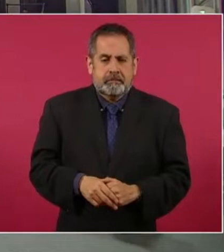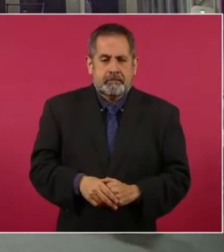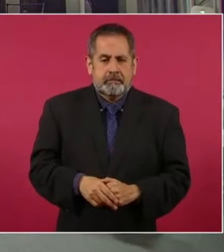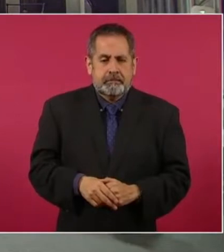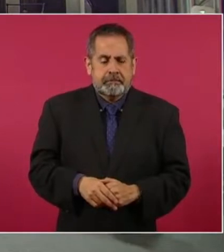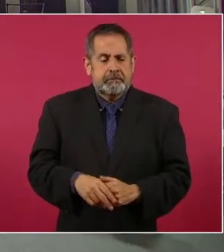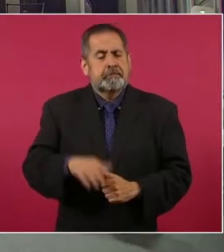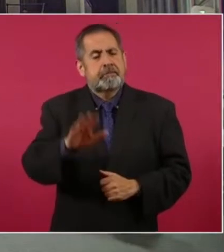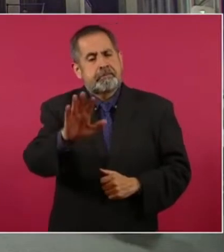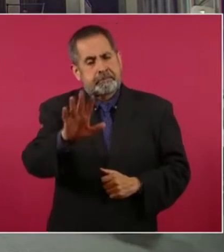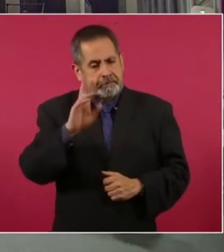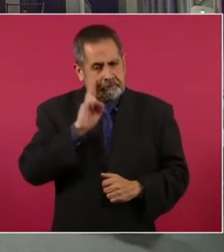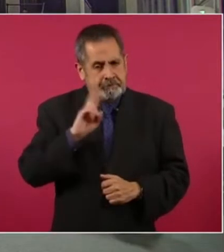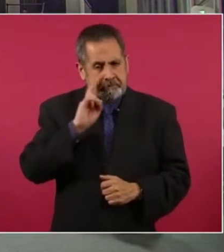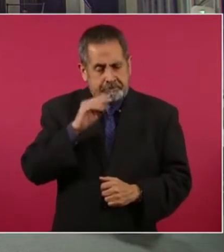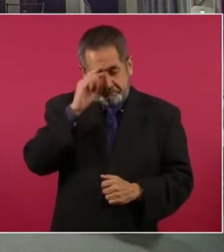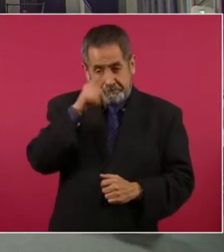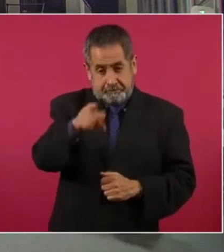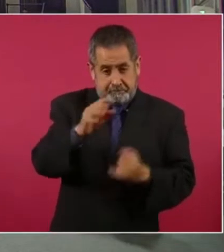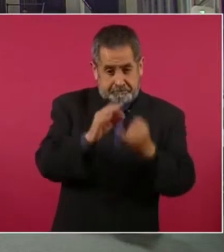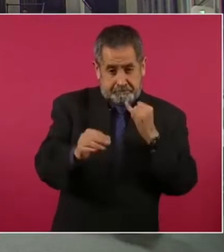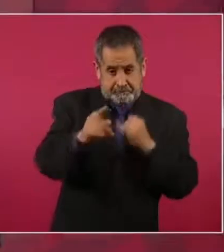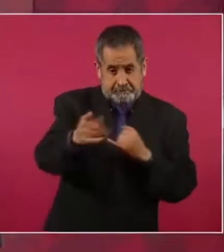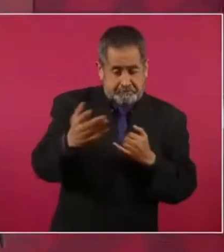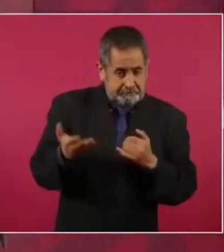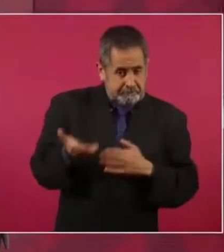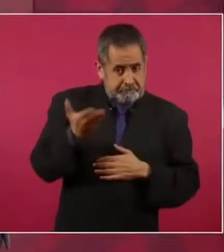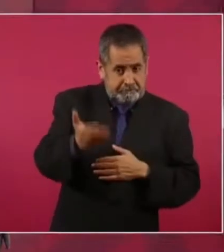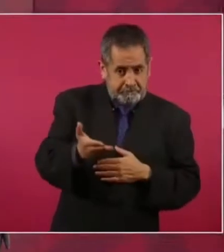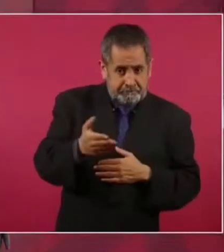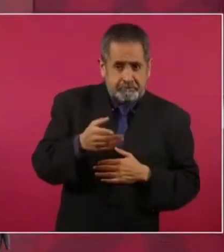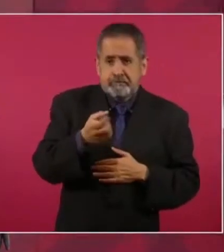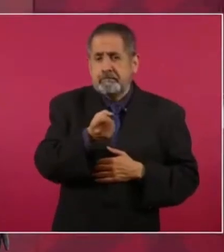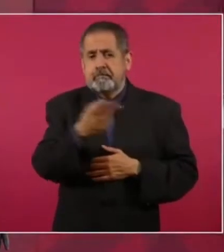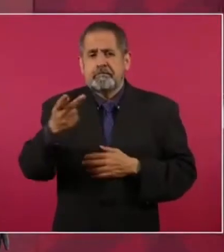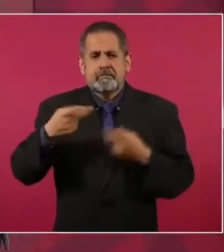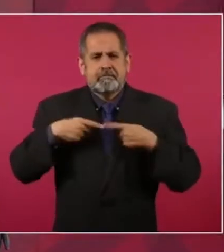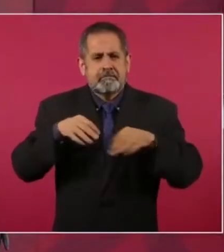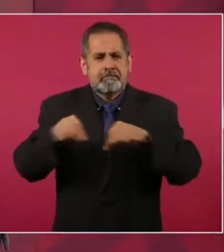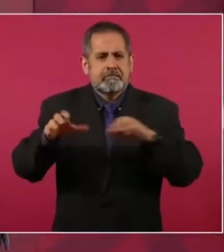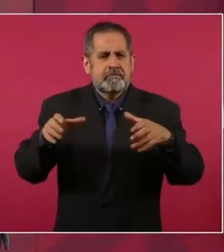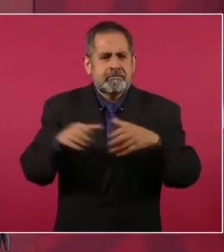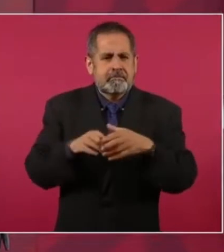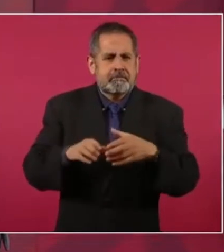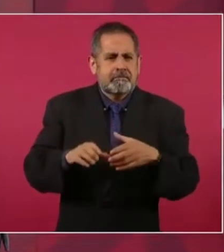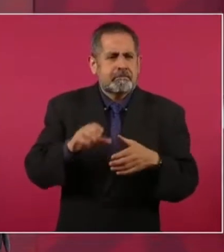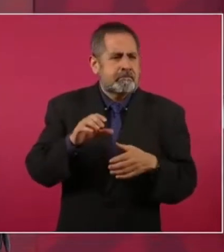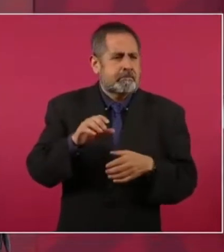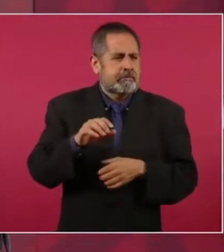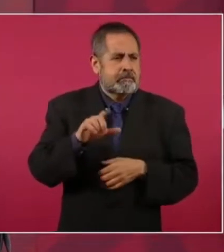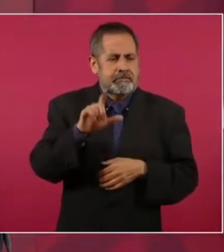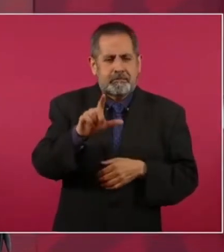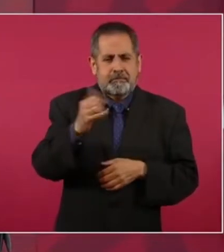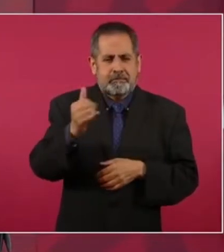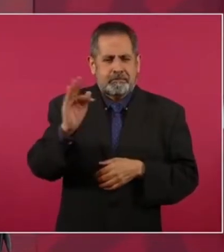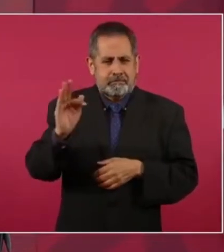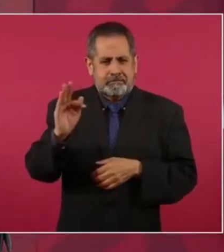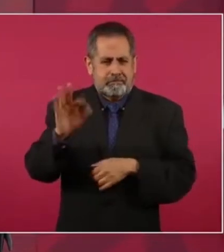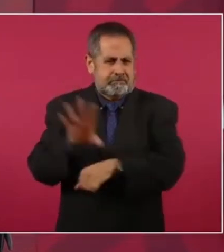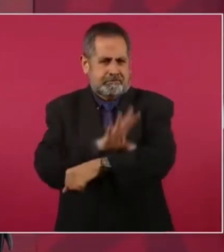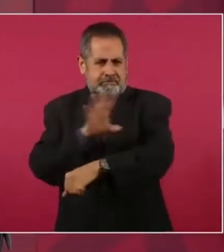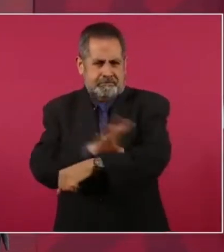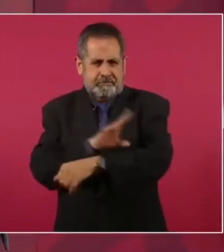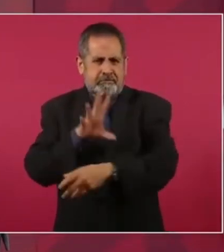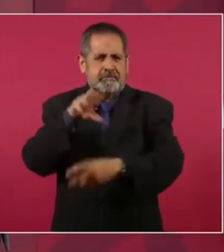Hay que verlo, eso último que planteaste sobre los trabajadores de Luz y Fuerza, lo del sindicato del